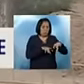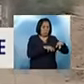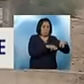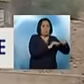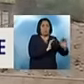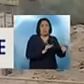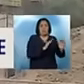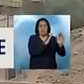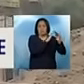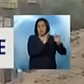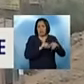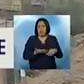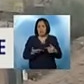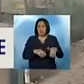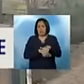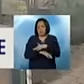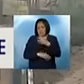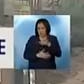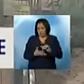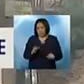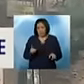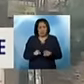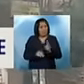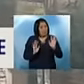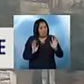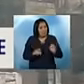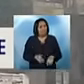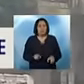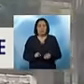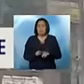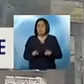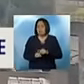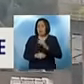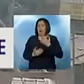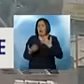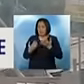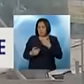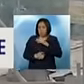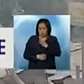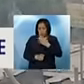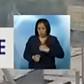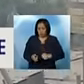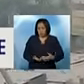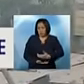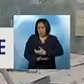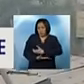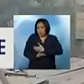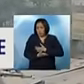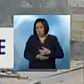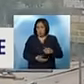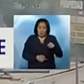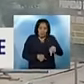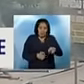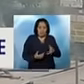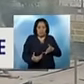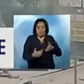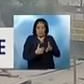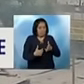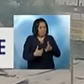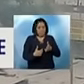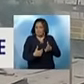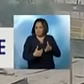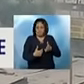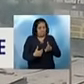calles aledañas, ¿no? Incluso han salido hasta a manifestarse con sus hijos en brazos. Aquí el tránsito por lo pronto también